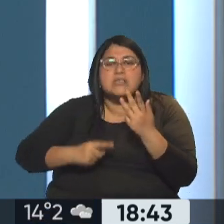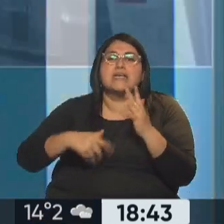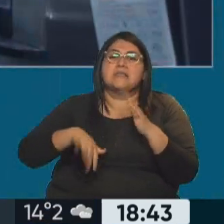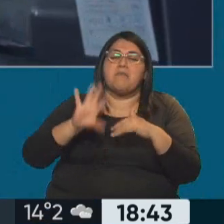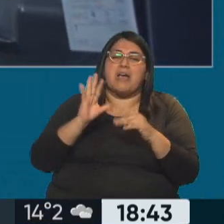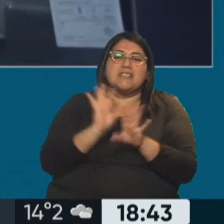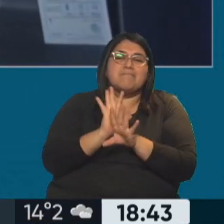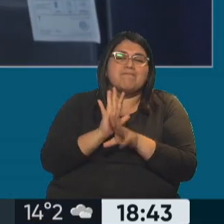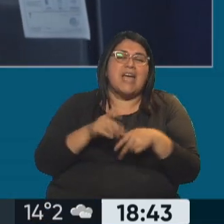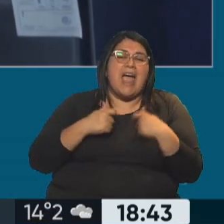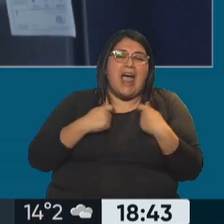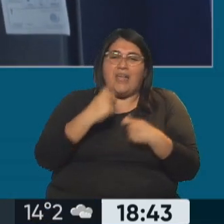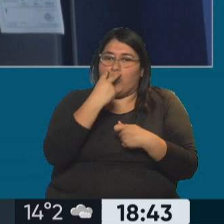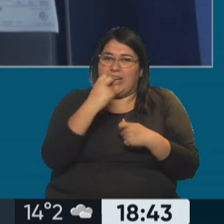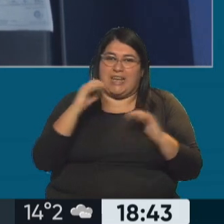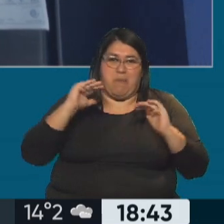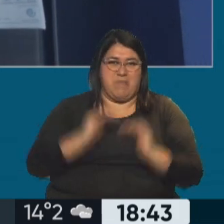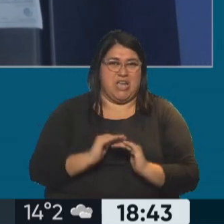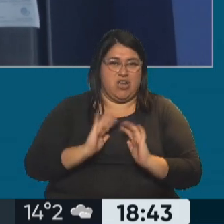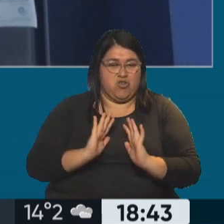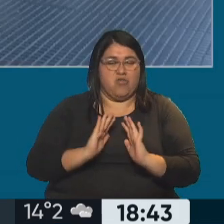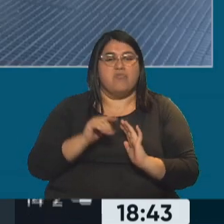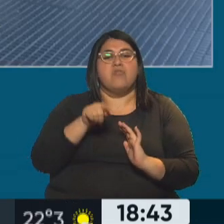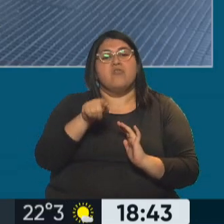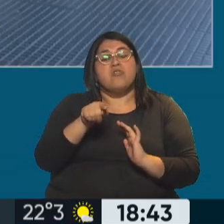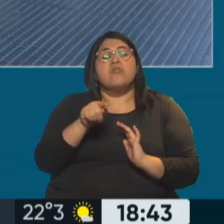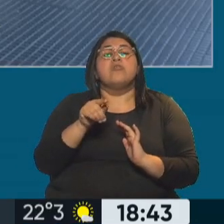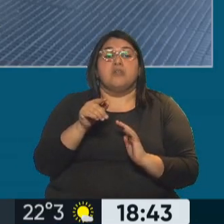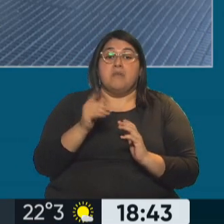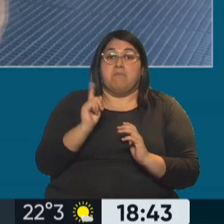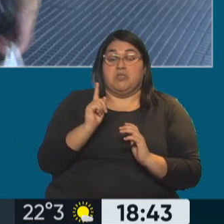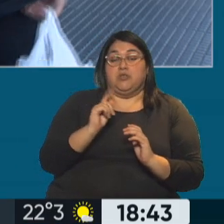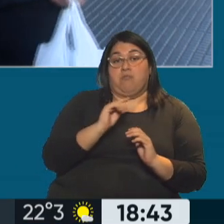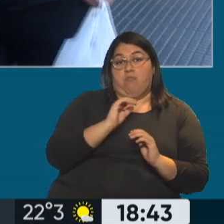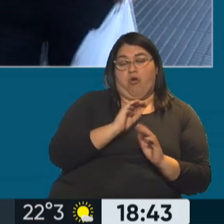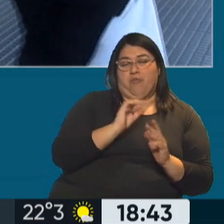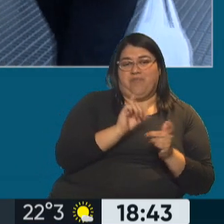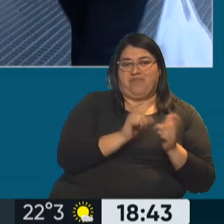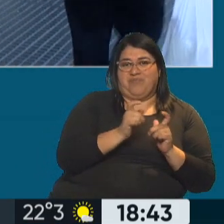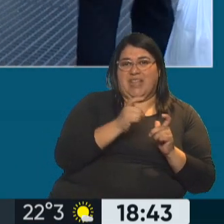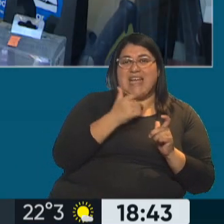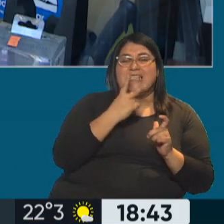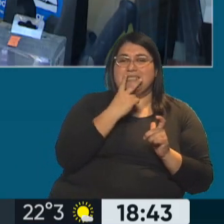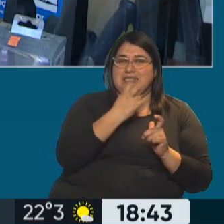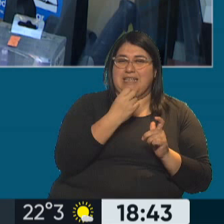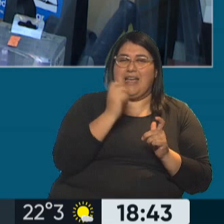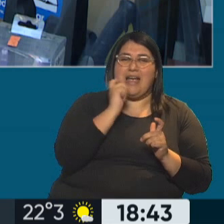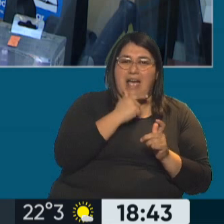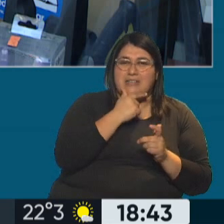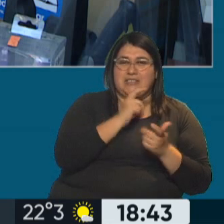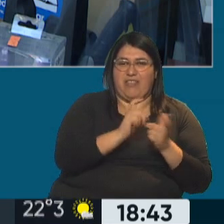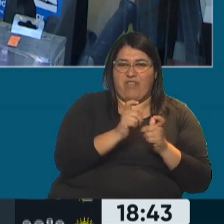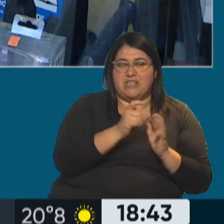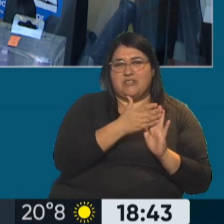consumo. Eso también viene en consecuencia a que venimos con la segmentación de tarifas, ¿sí? Que el gobierno ya había hablado, bueno, de